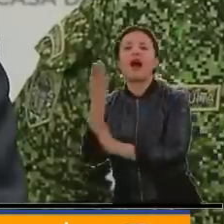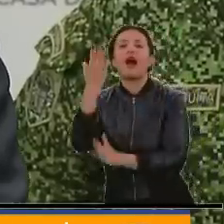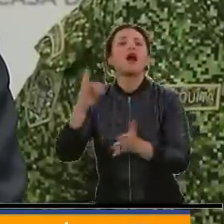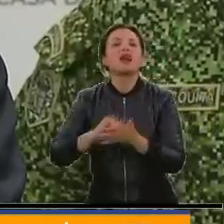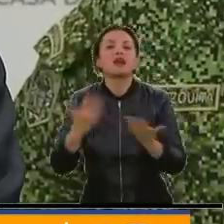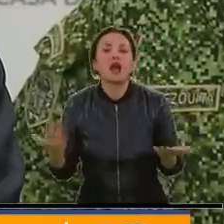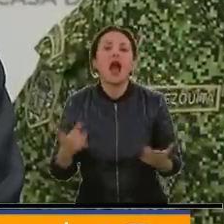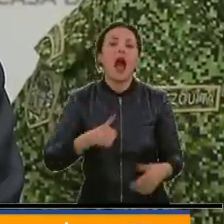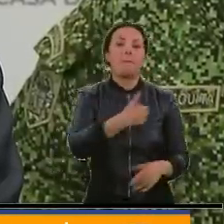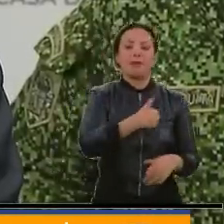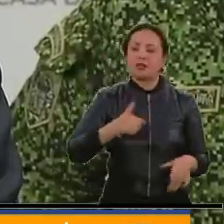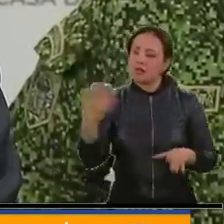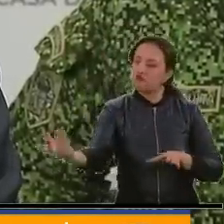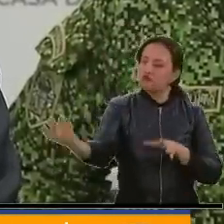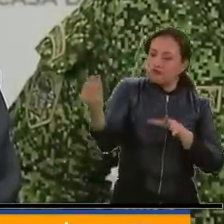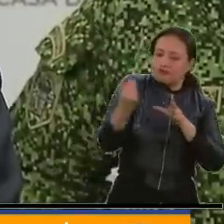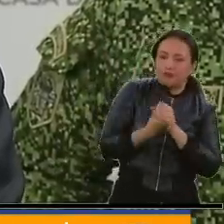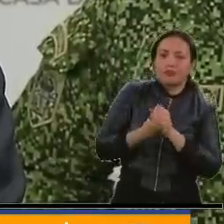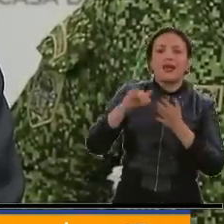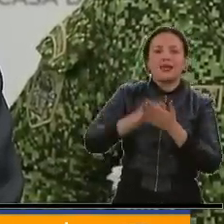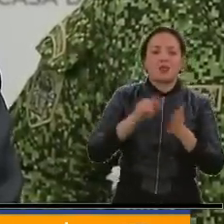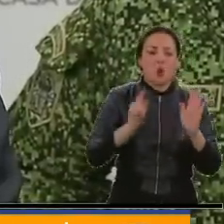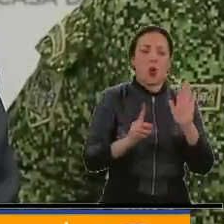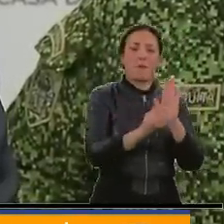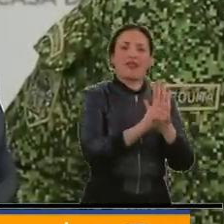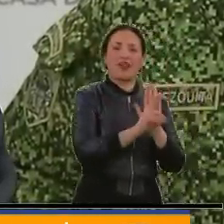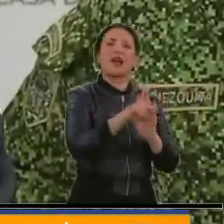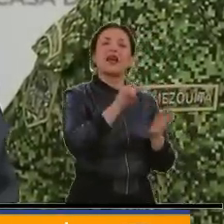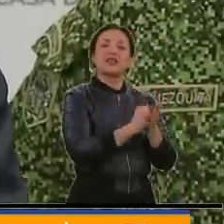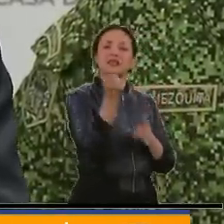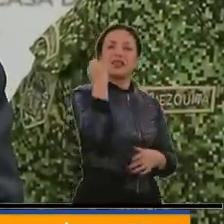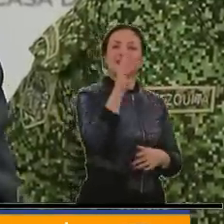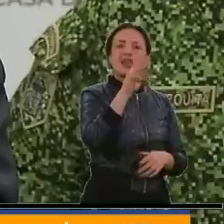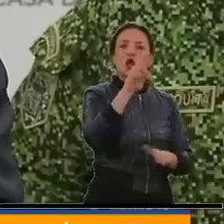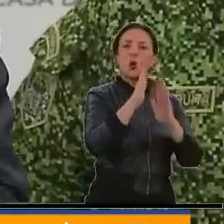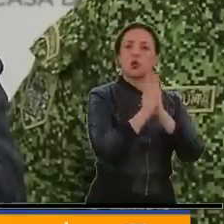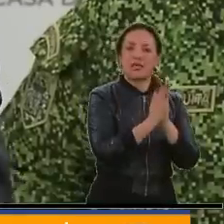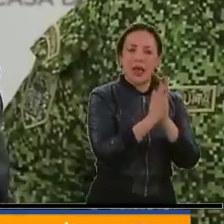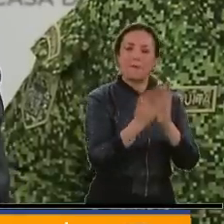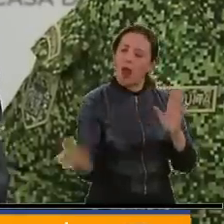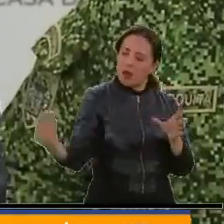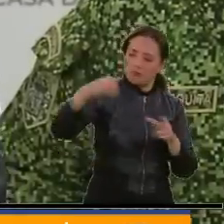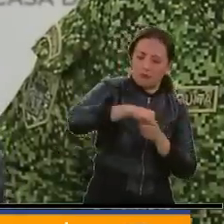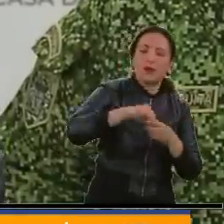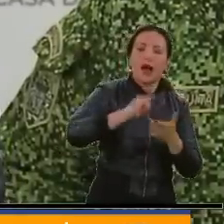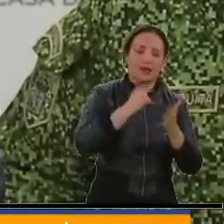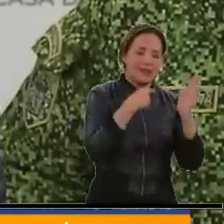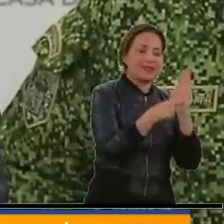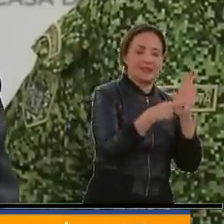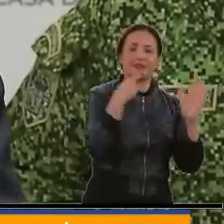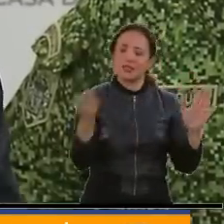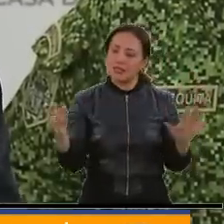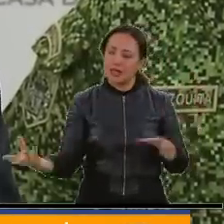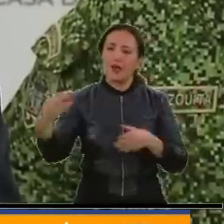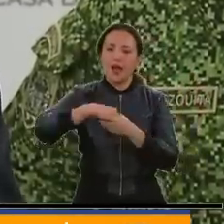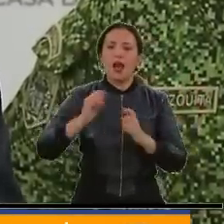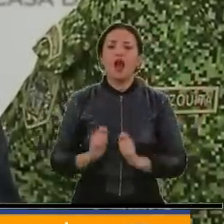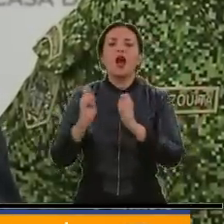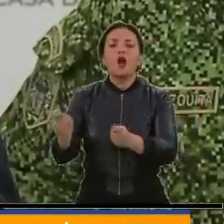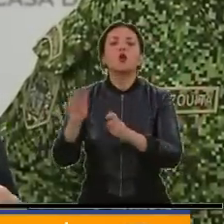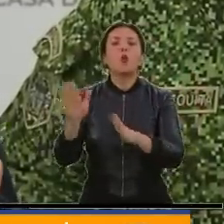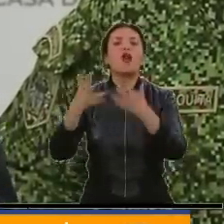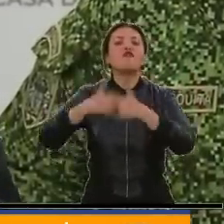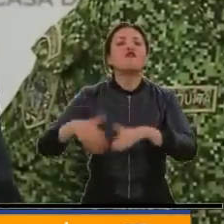integrarla con la expedición de este decreto el 31 de diciembre y le adjudicó las funciones que legalmente tiene,